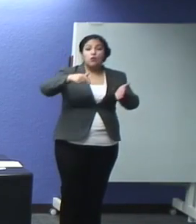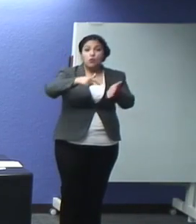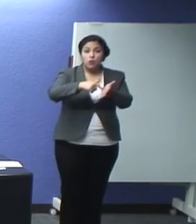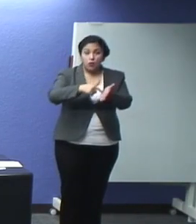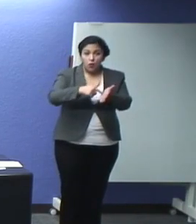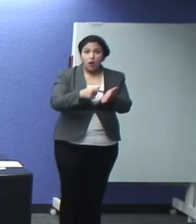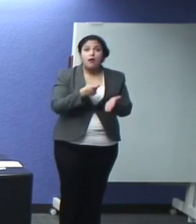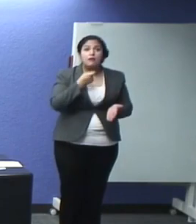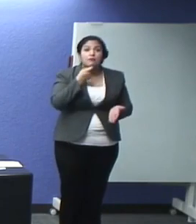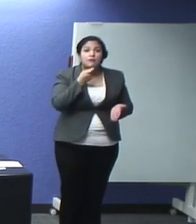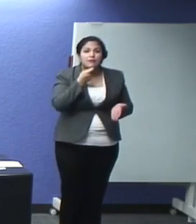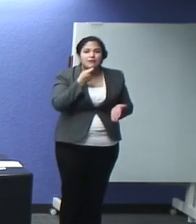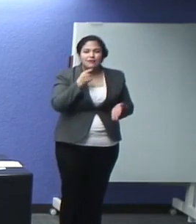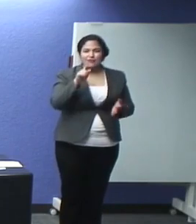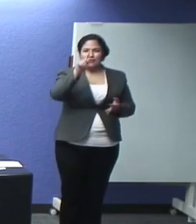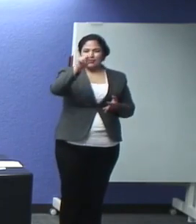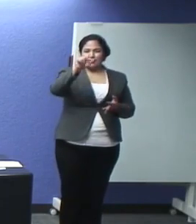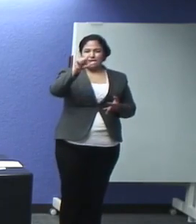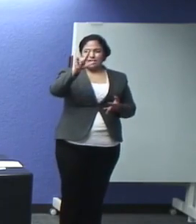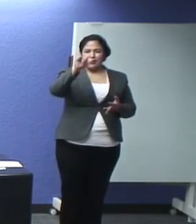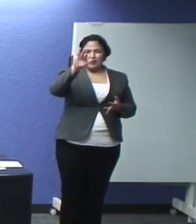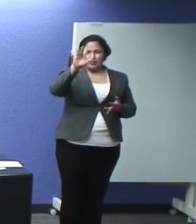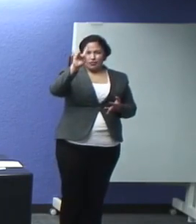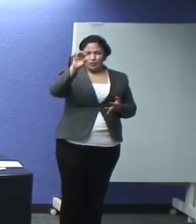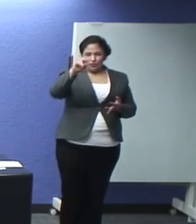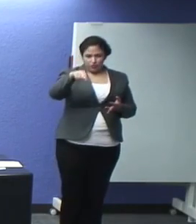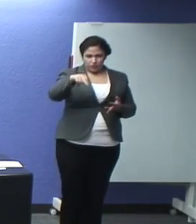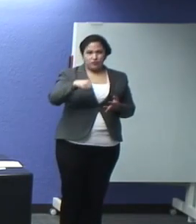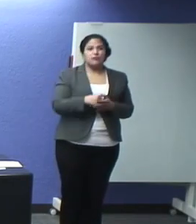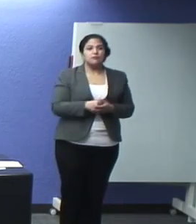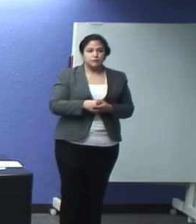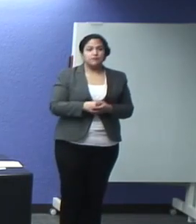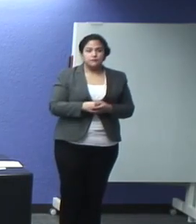Infantil Teletón, y en la Comunidad Externa de